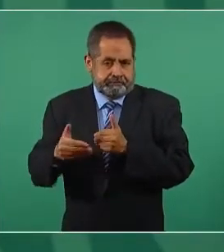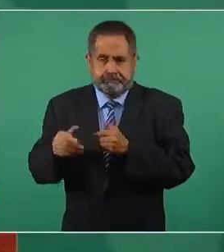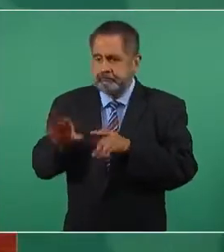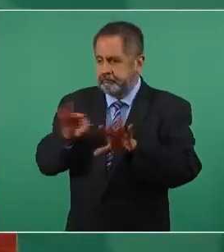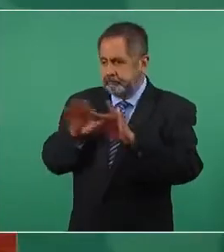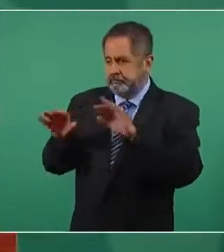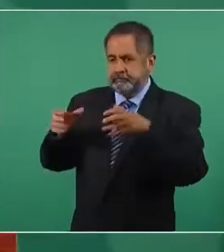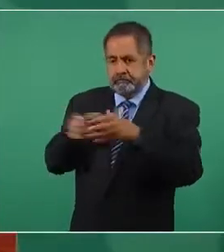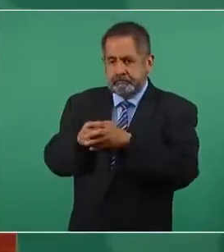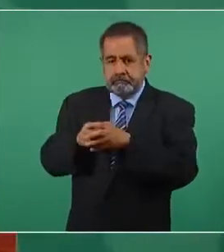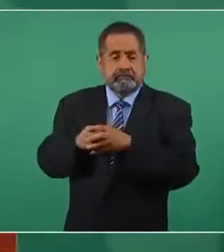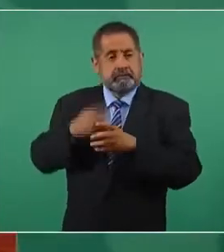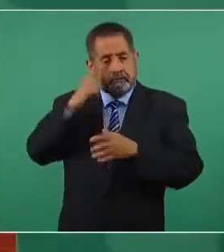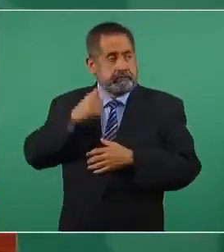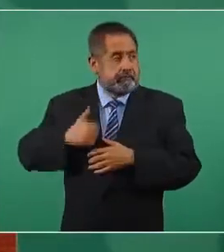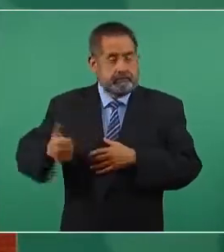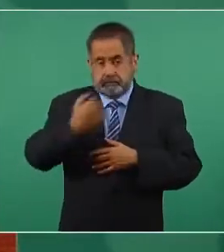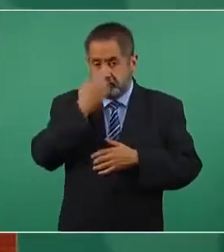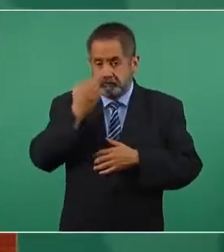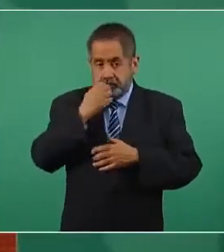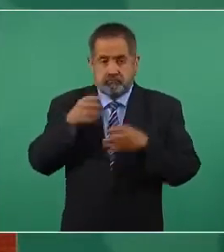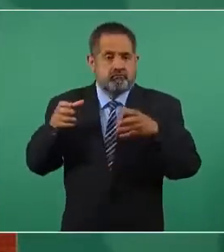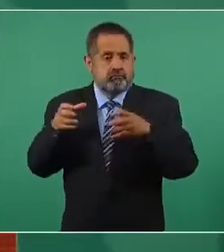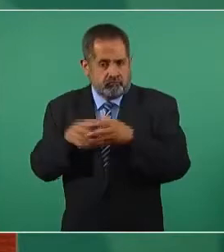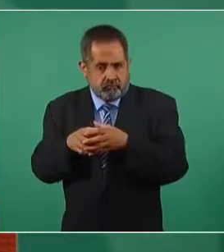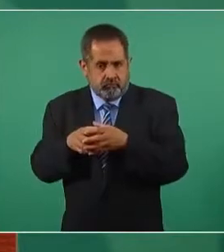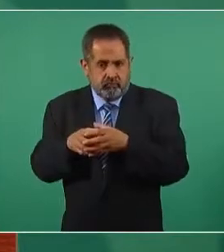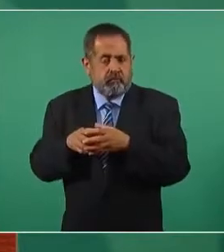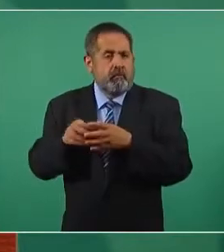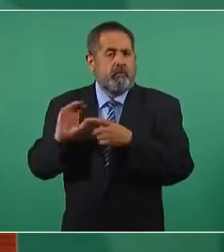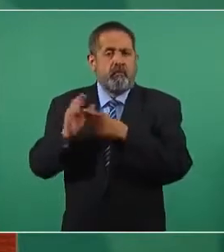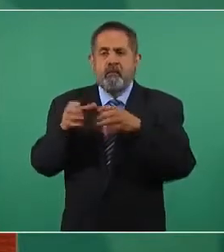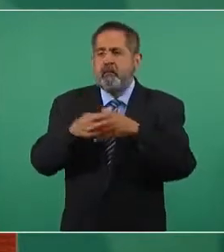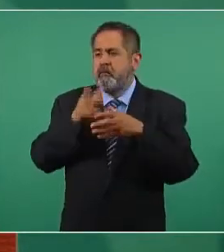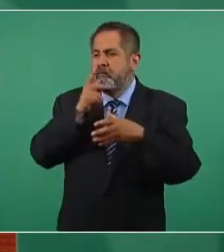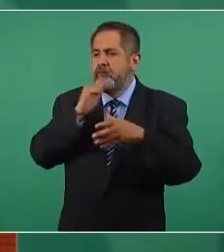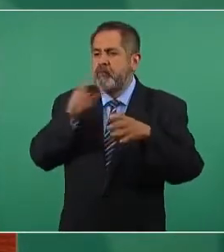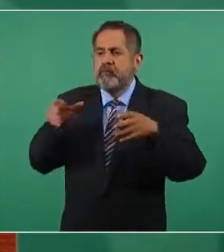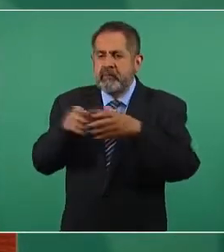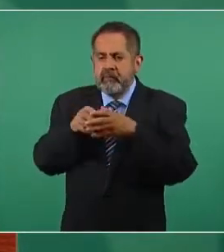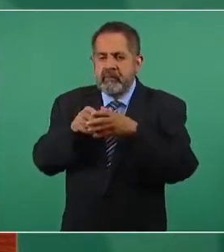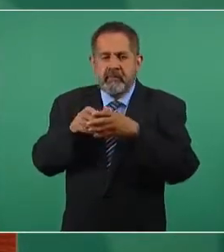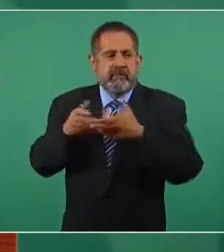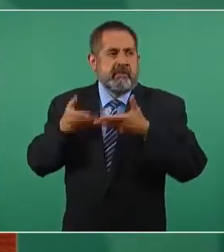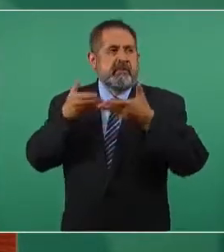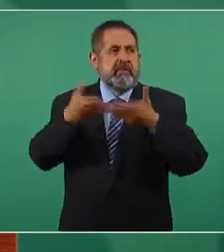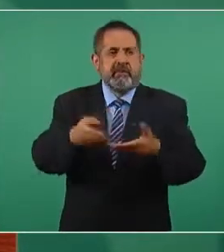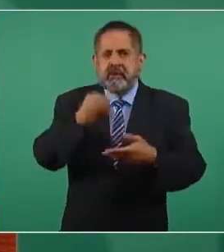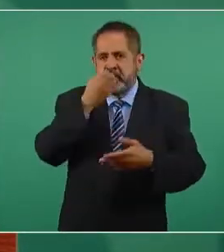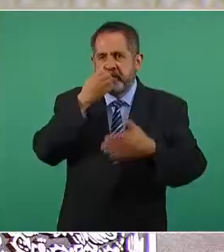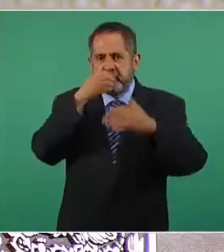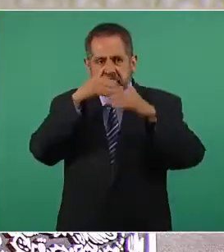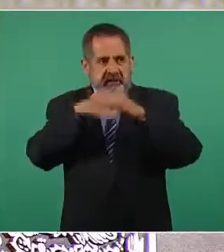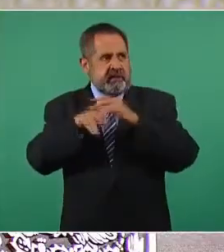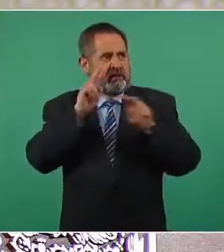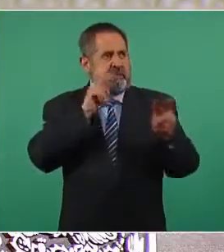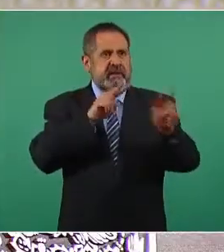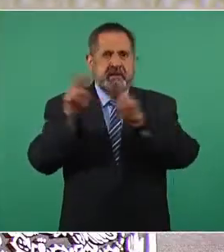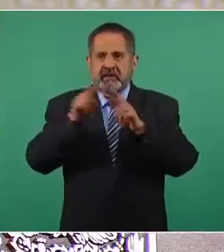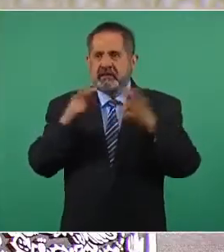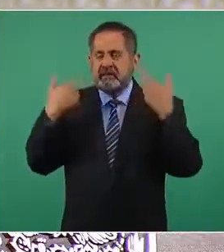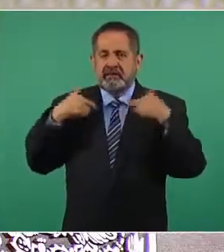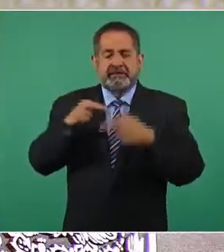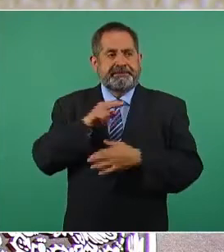instalación o reinstalación, porque ya existía, del comité. Al momento que llegan los padres de familia y los maestros,